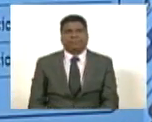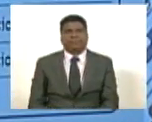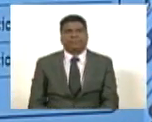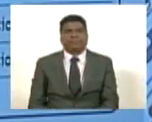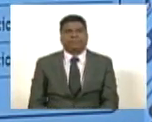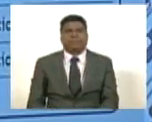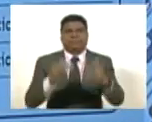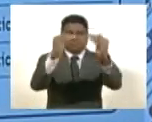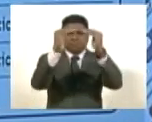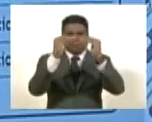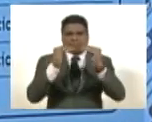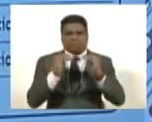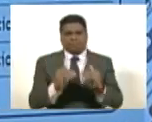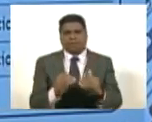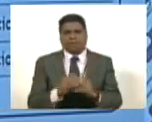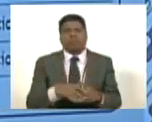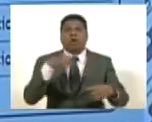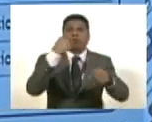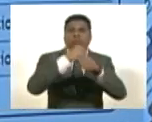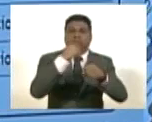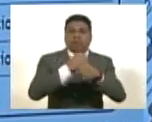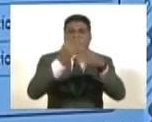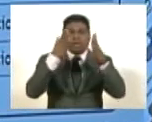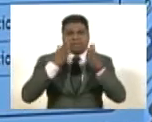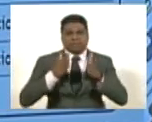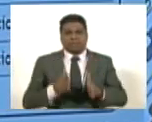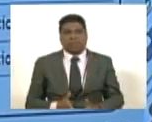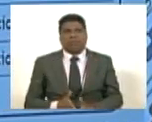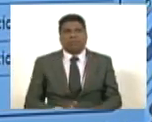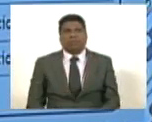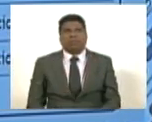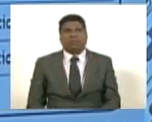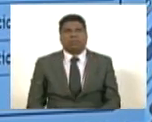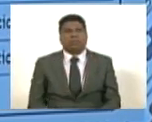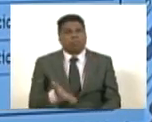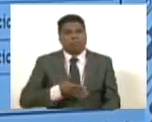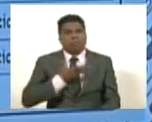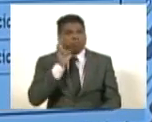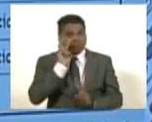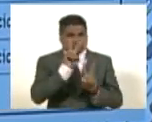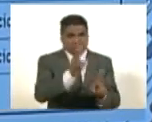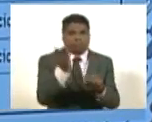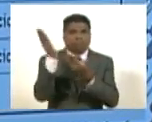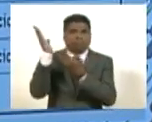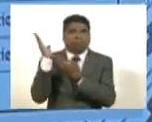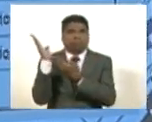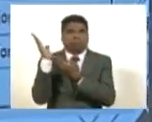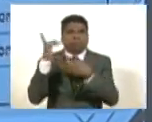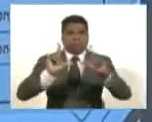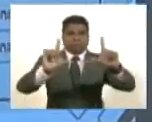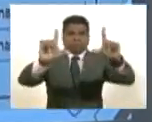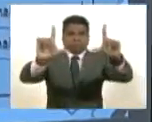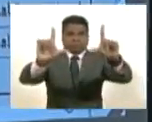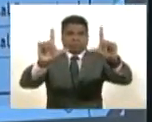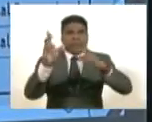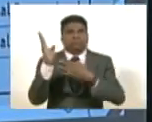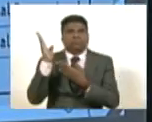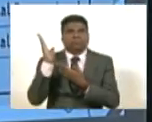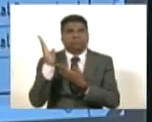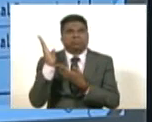Tenemos luego los trabajadores que, como pueden observar, también han sido